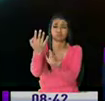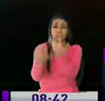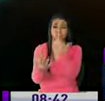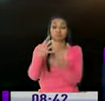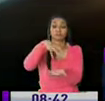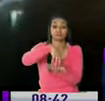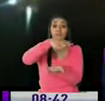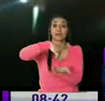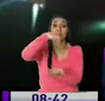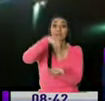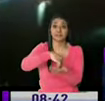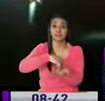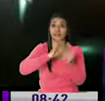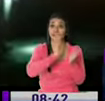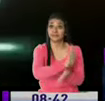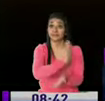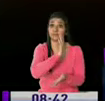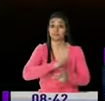de Manabí.